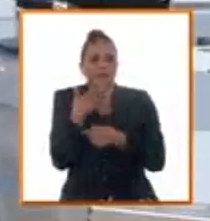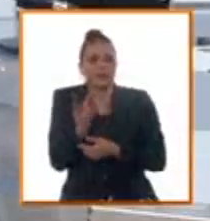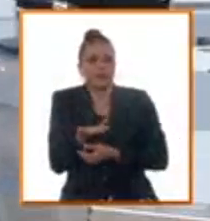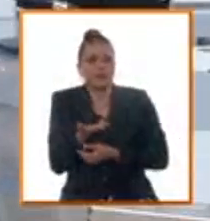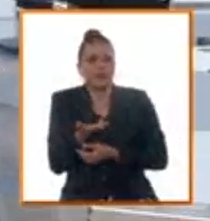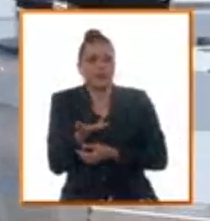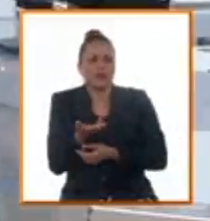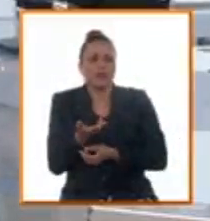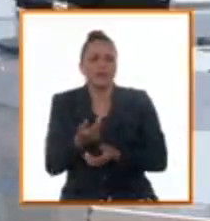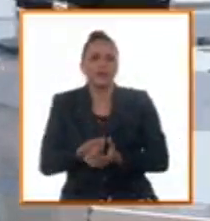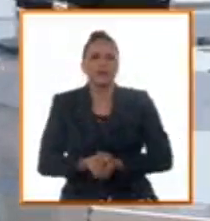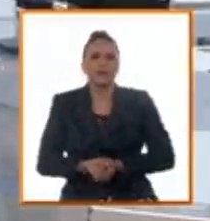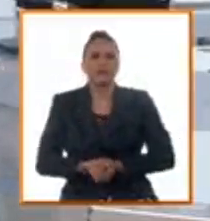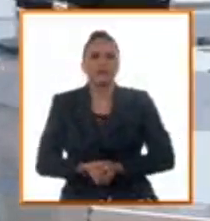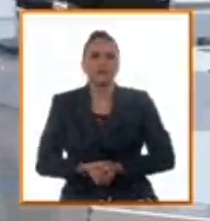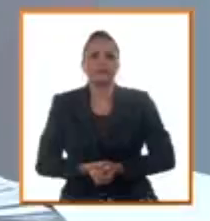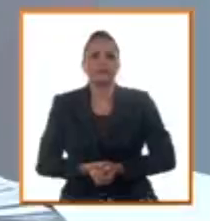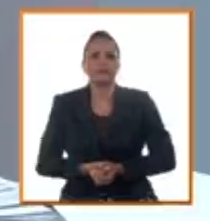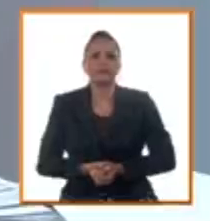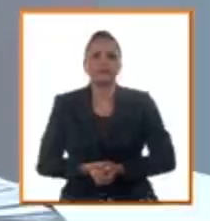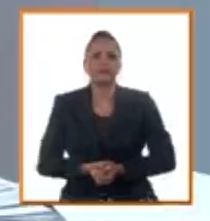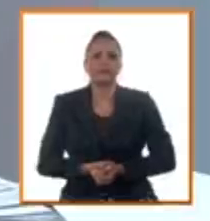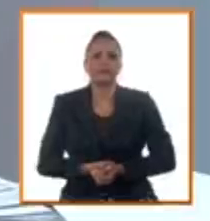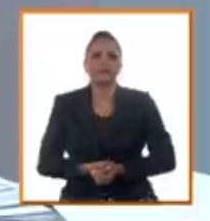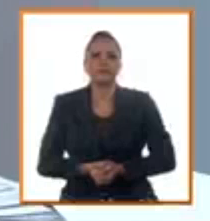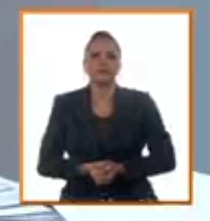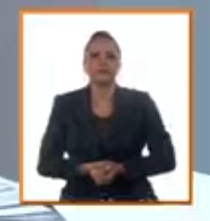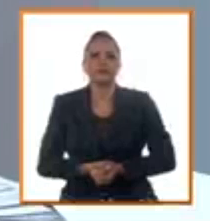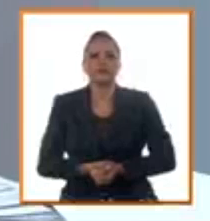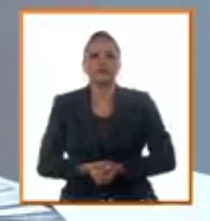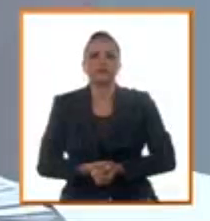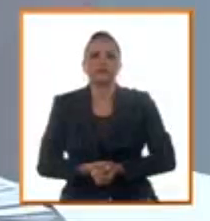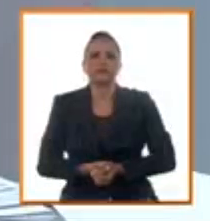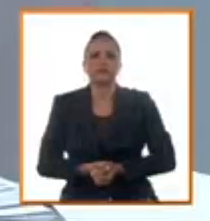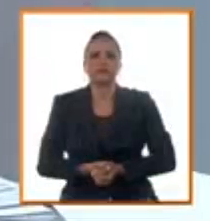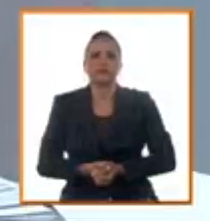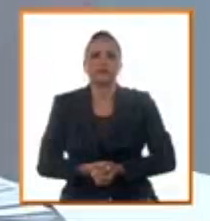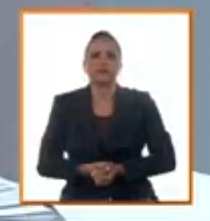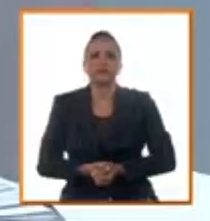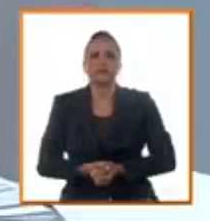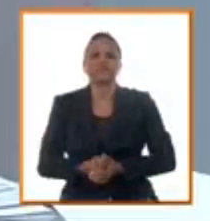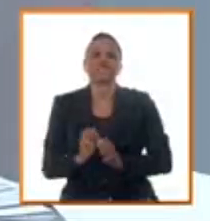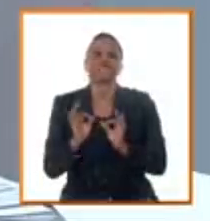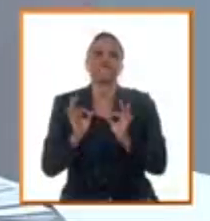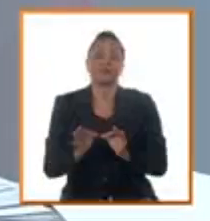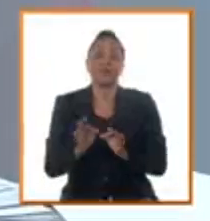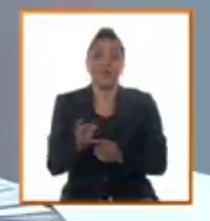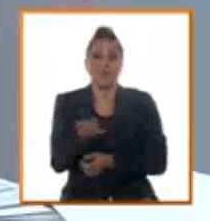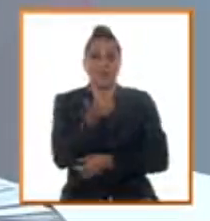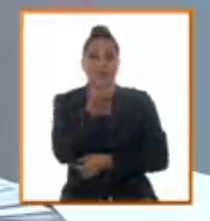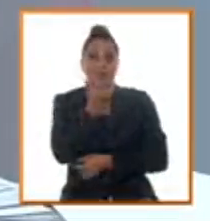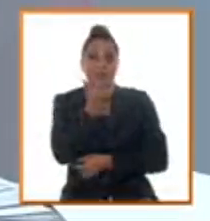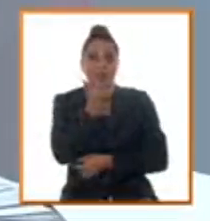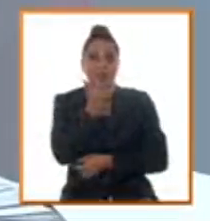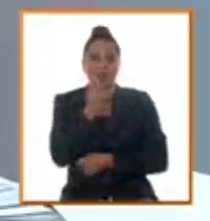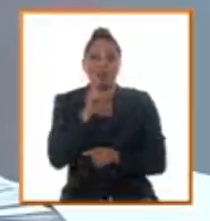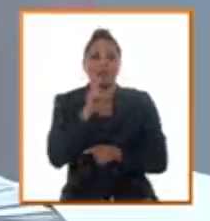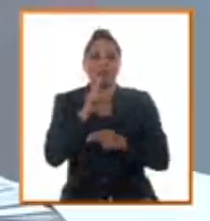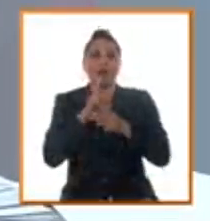Indudablemente, las dimensiones de las afectaciones que se han producido por